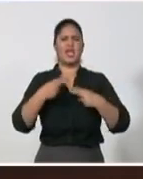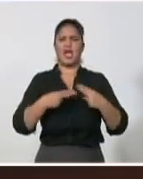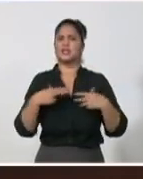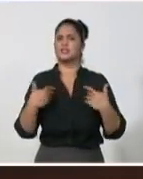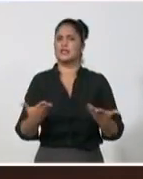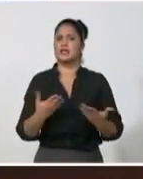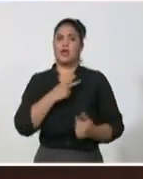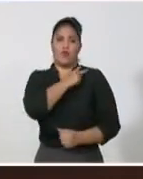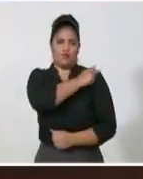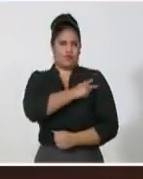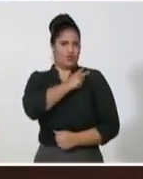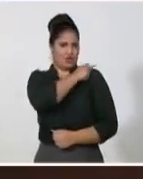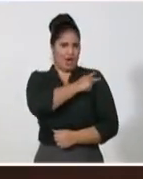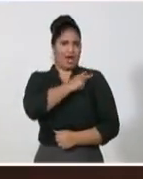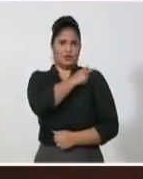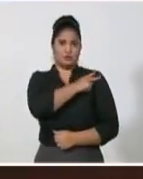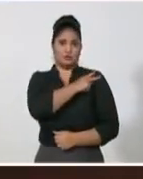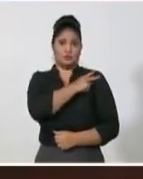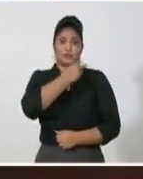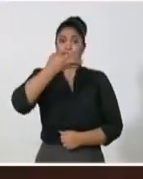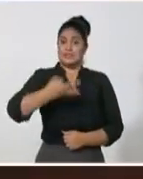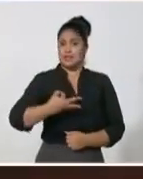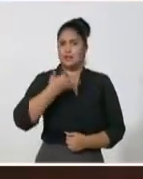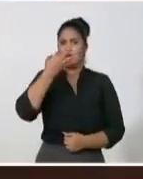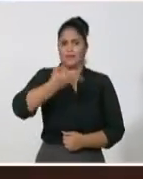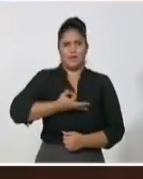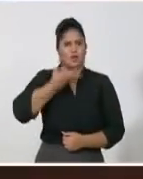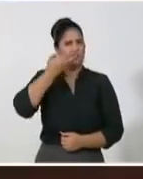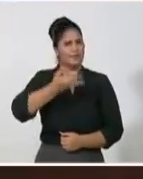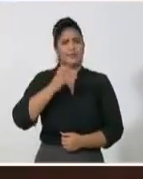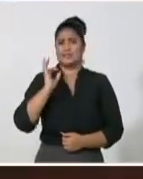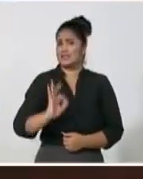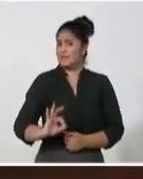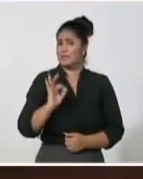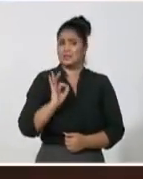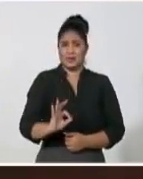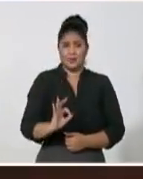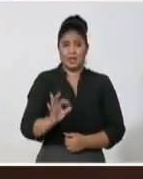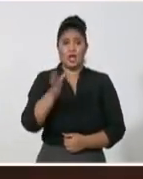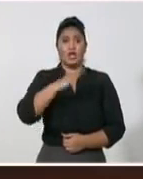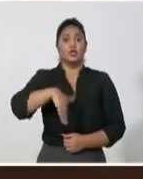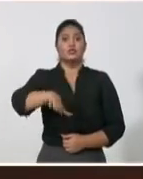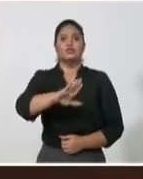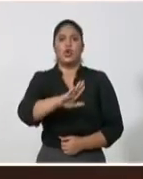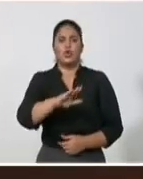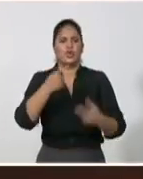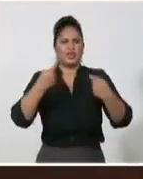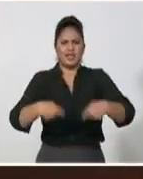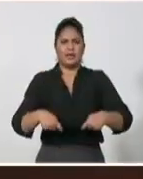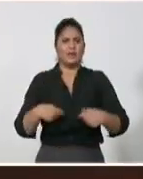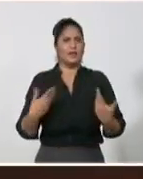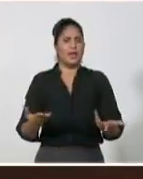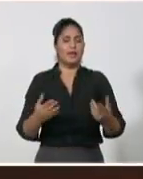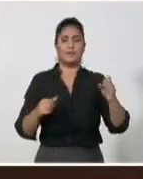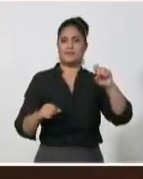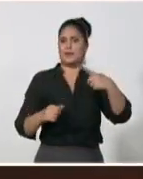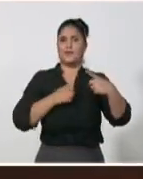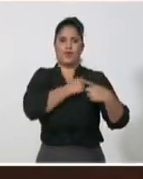yo siempre digo que para mí todos los cuadros en las condiciones de la revolución son cuadros políticos. Y es una de las cosas que estamos